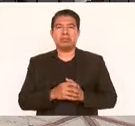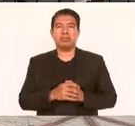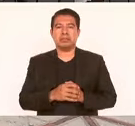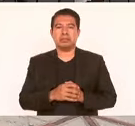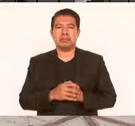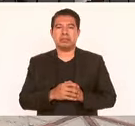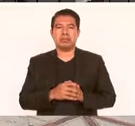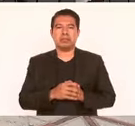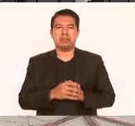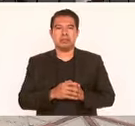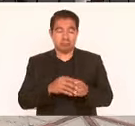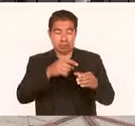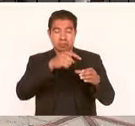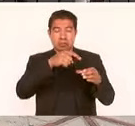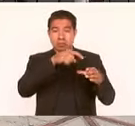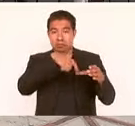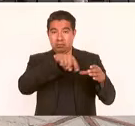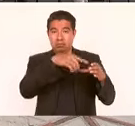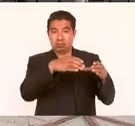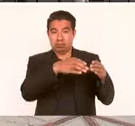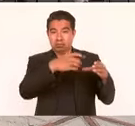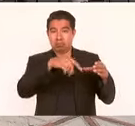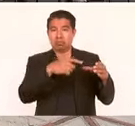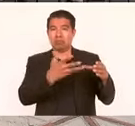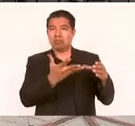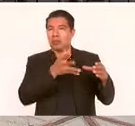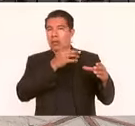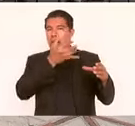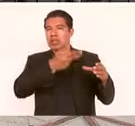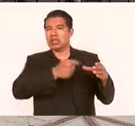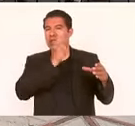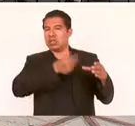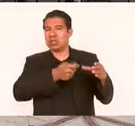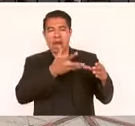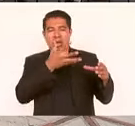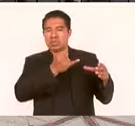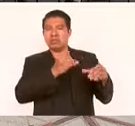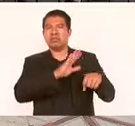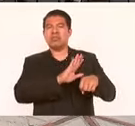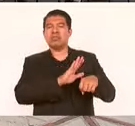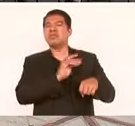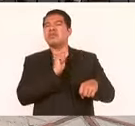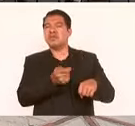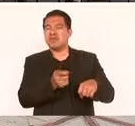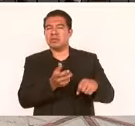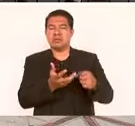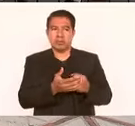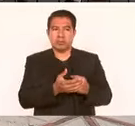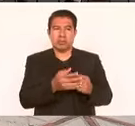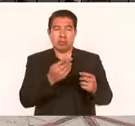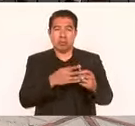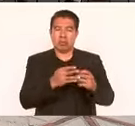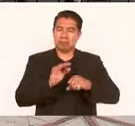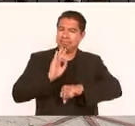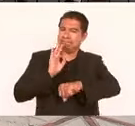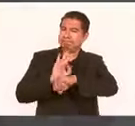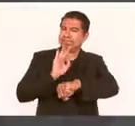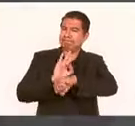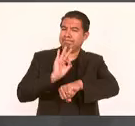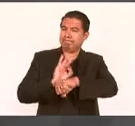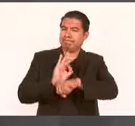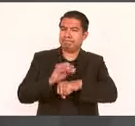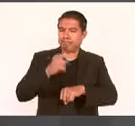ellos se caracterizaron desde entonces por la defensa